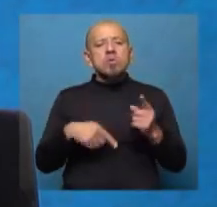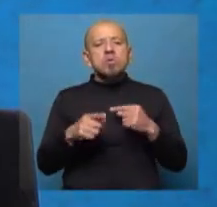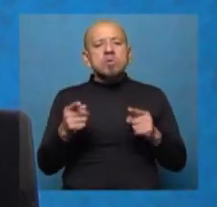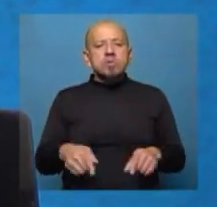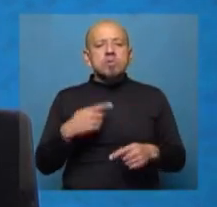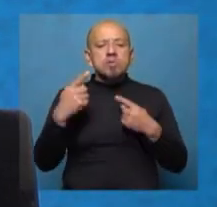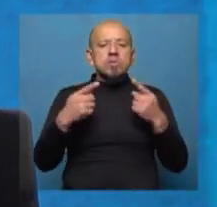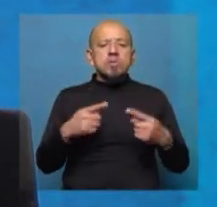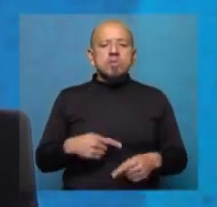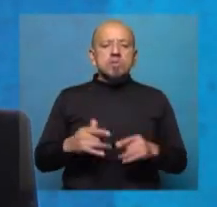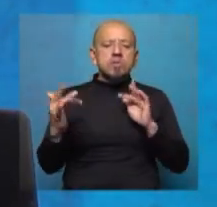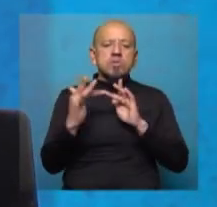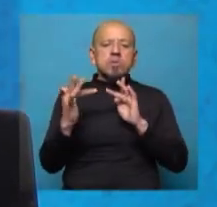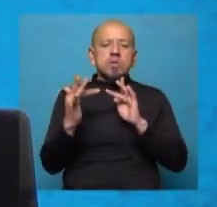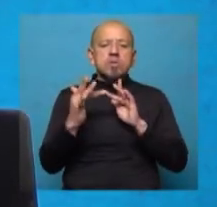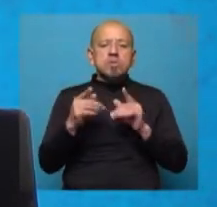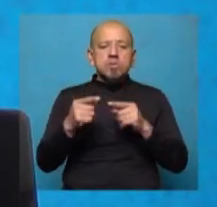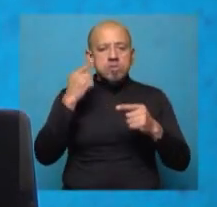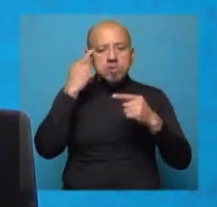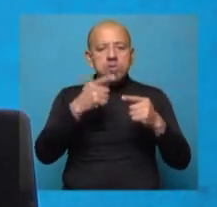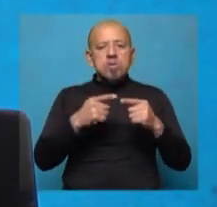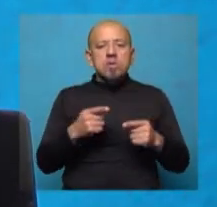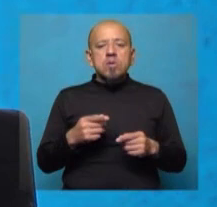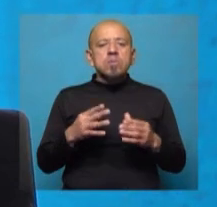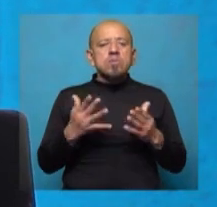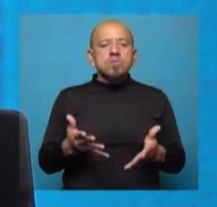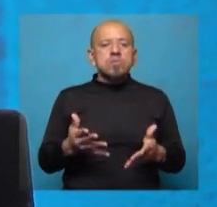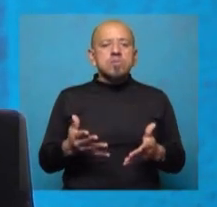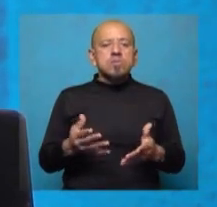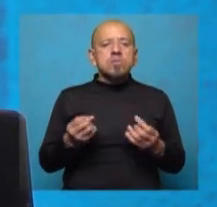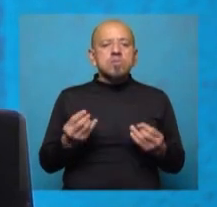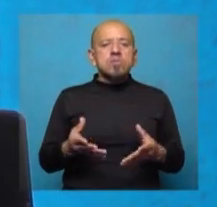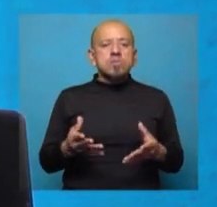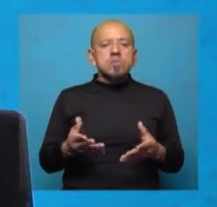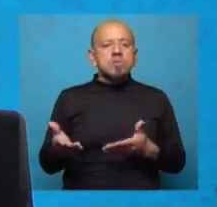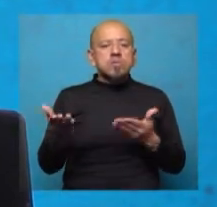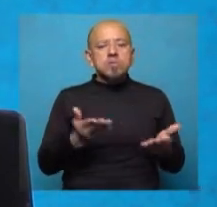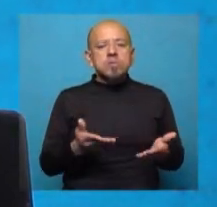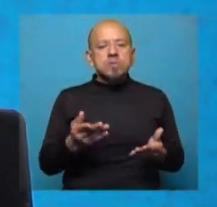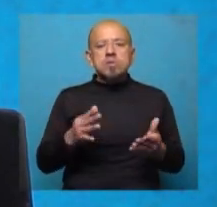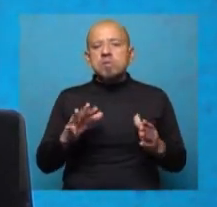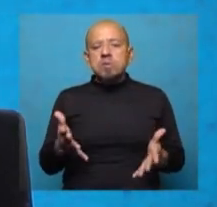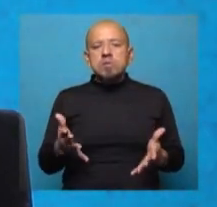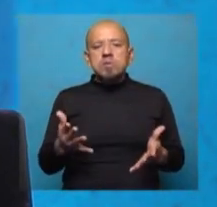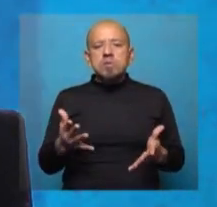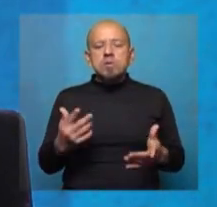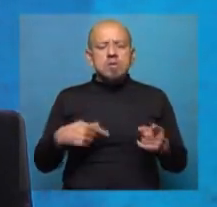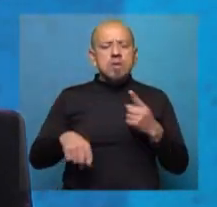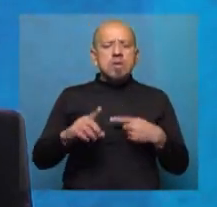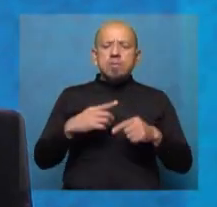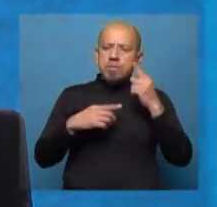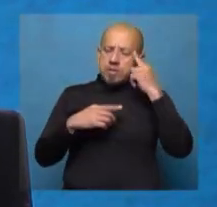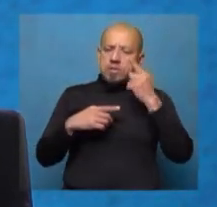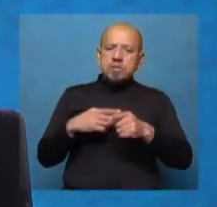distintos contactos con ese objetivo entonces por eso también nos nació invitarte y preguntarte qué lectura hac de este